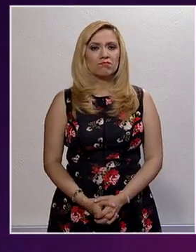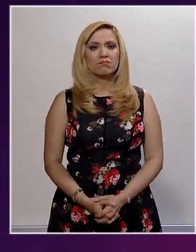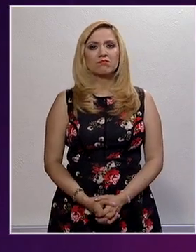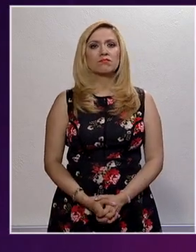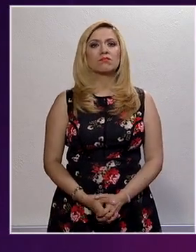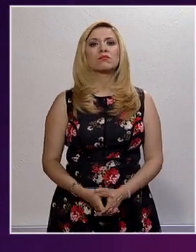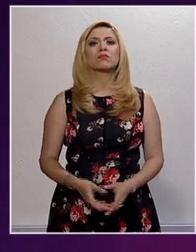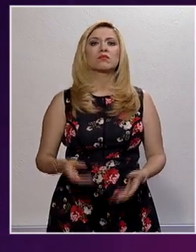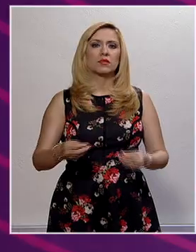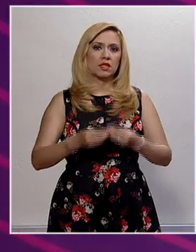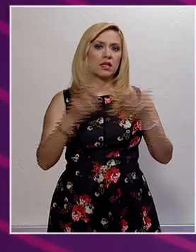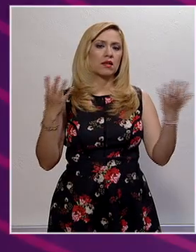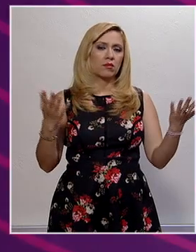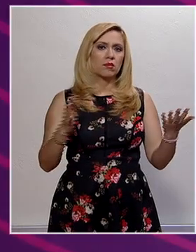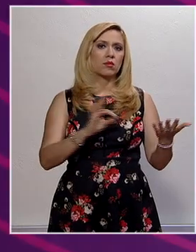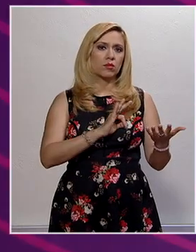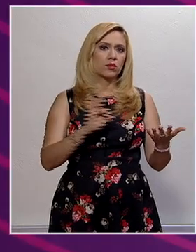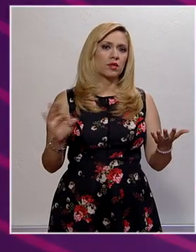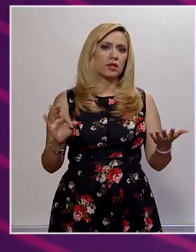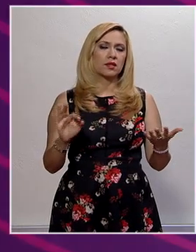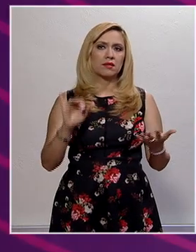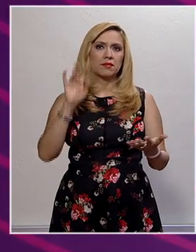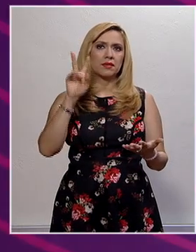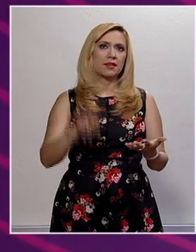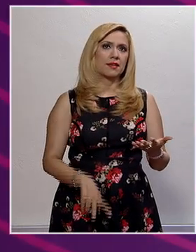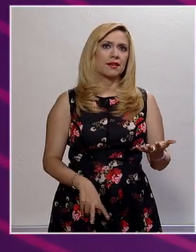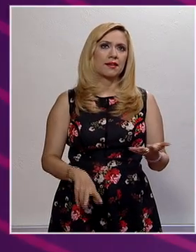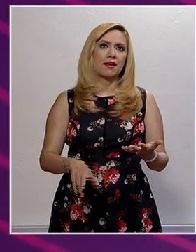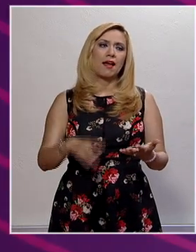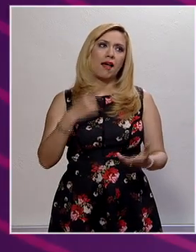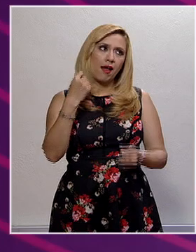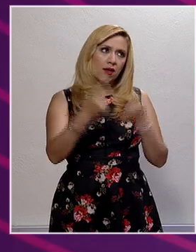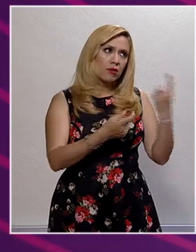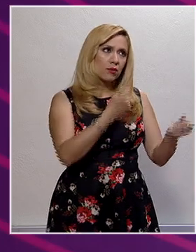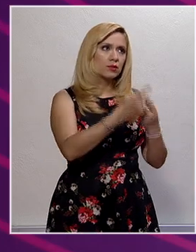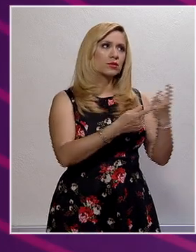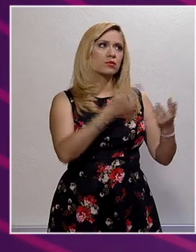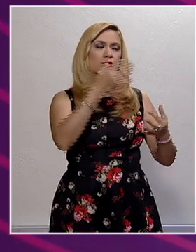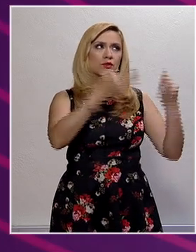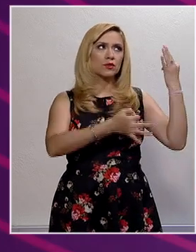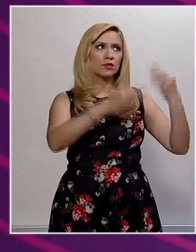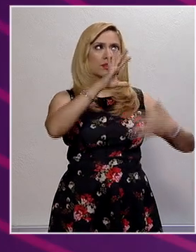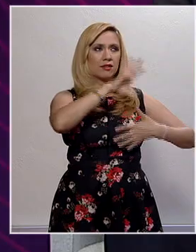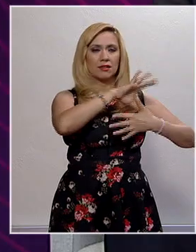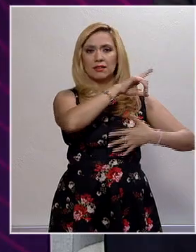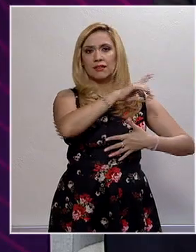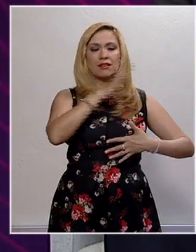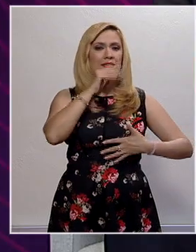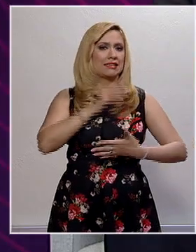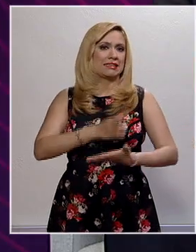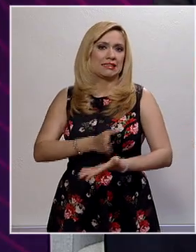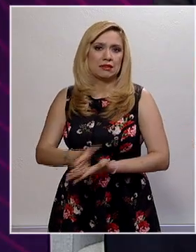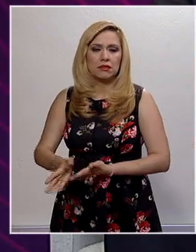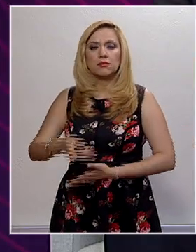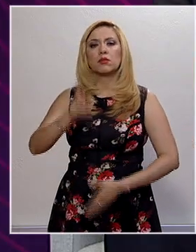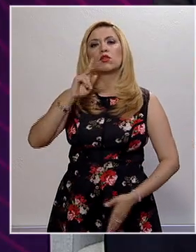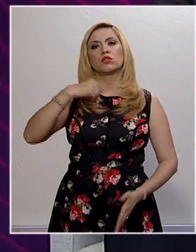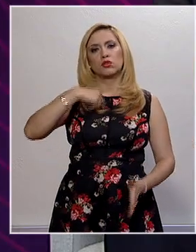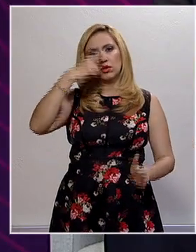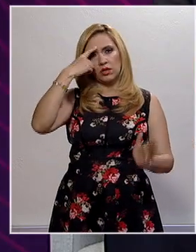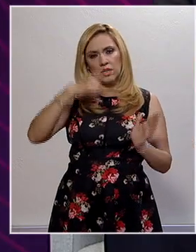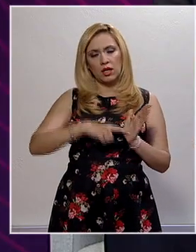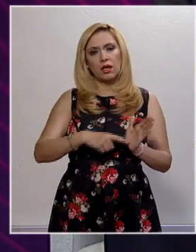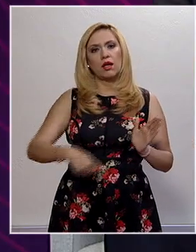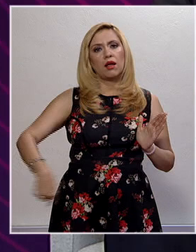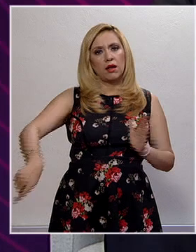que claro que rebasa las competencias de la Corte Interamericana, pero que yo creo